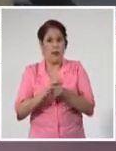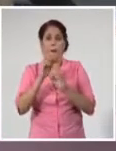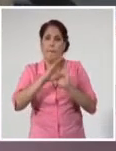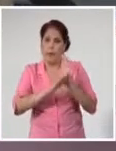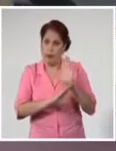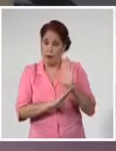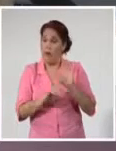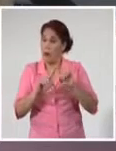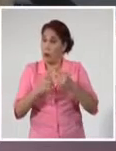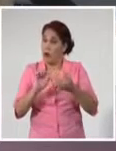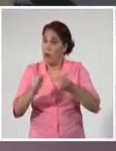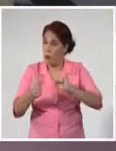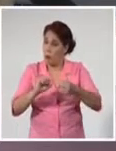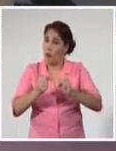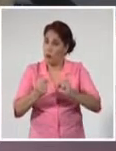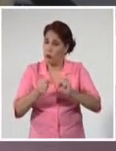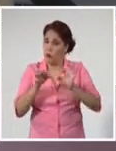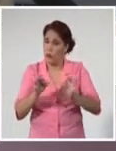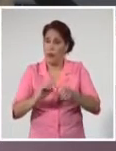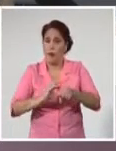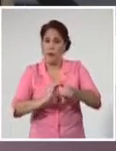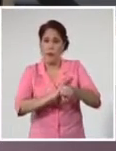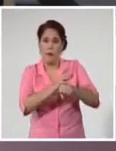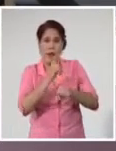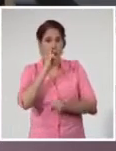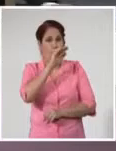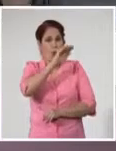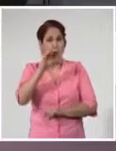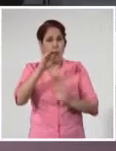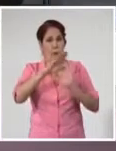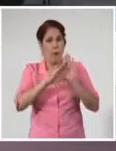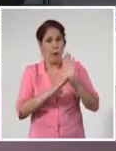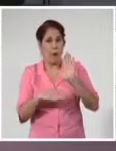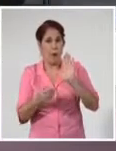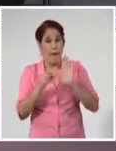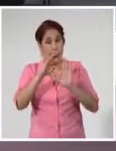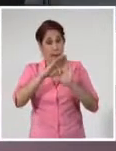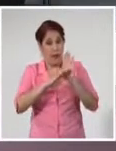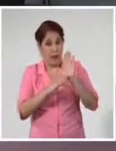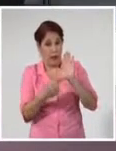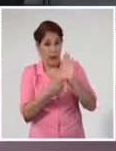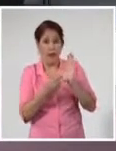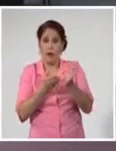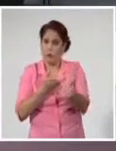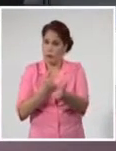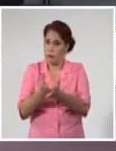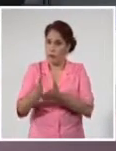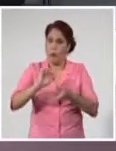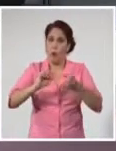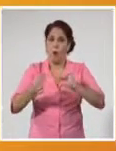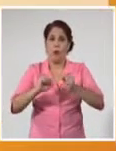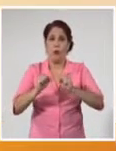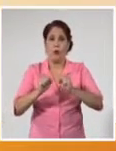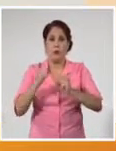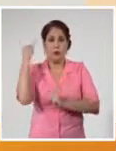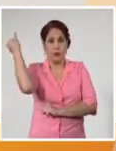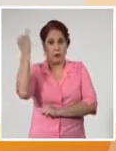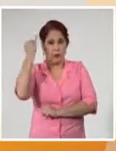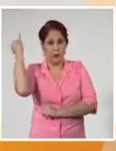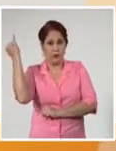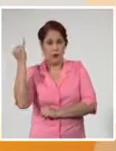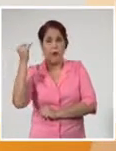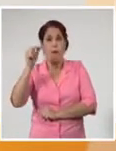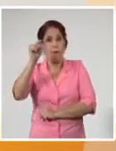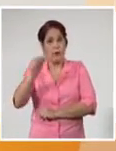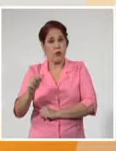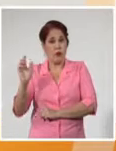previsible que ocurriese. Revisemos algunas de esas normativas. Como parte de las medidas que se mantienen en el control sanitario internacional, los